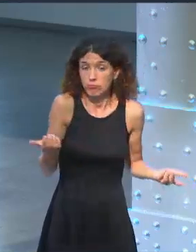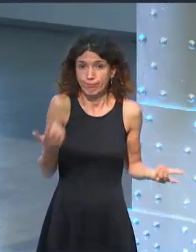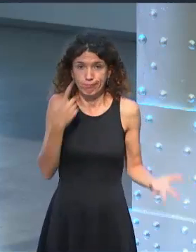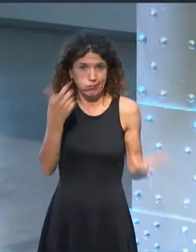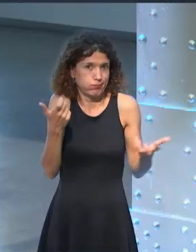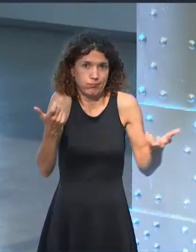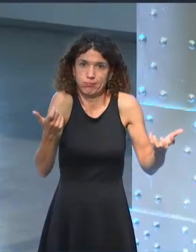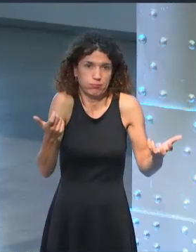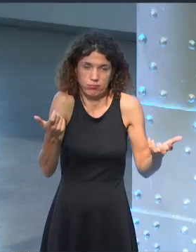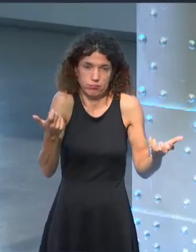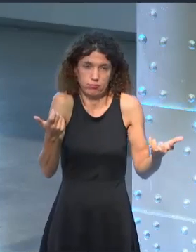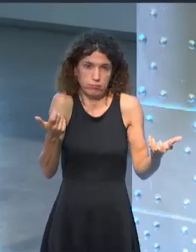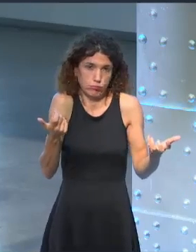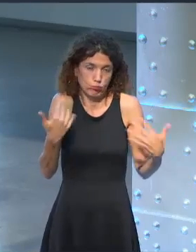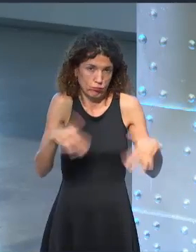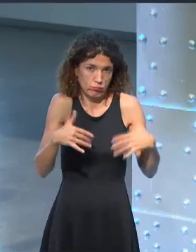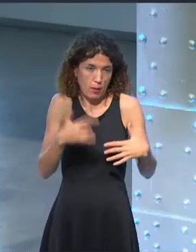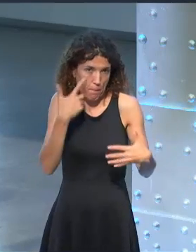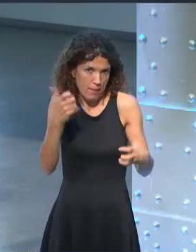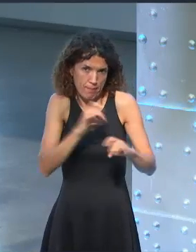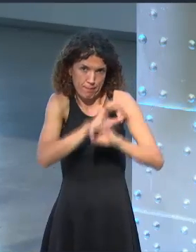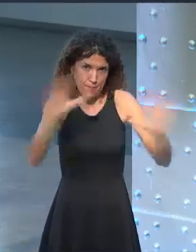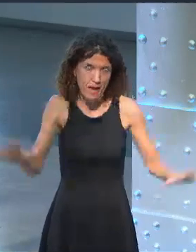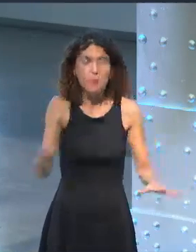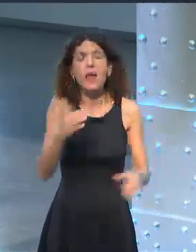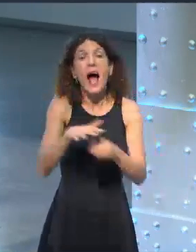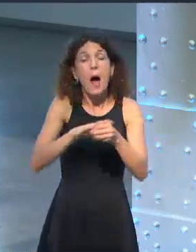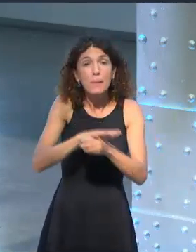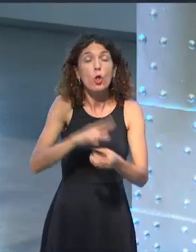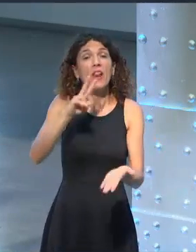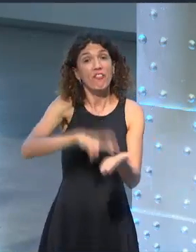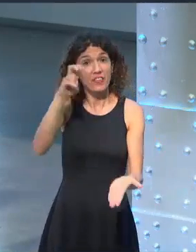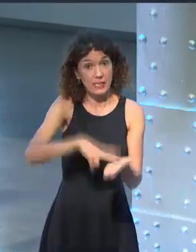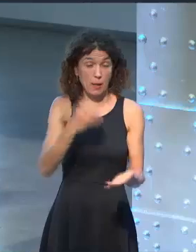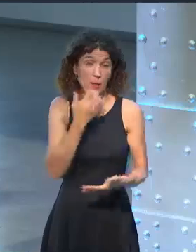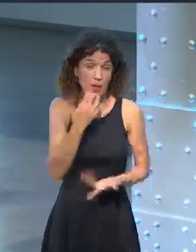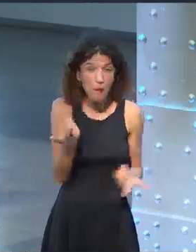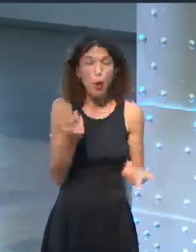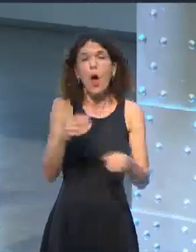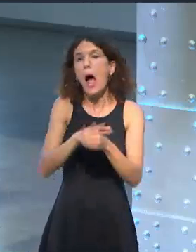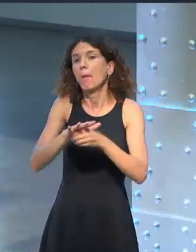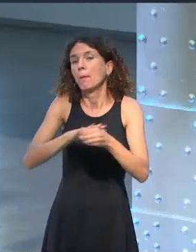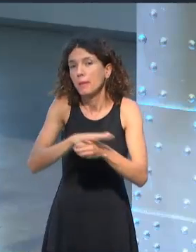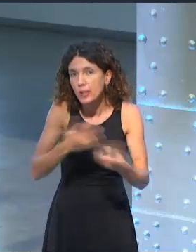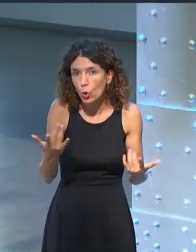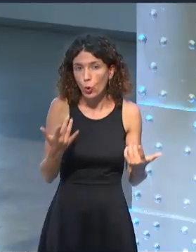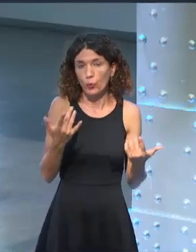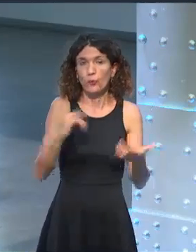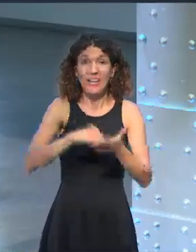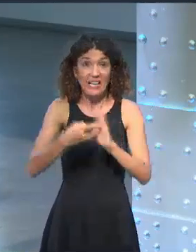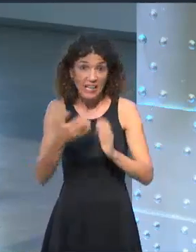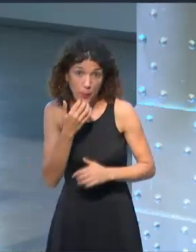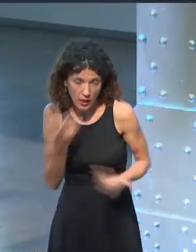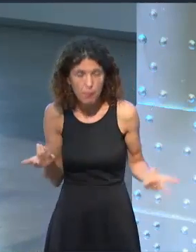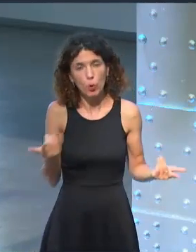se nota que todavía esto es mucho más obvio, ¿no? Como por ejemplo en el ámbito de la física o el ámbito de las